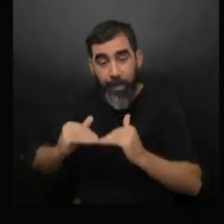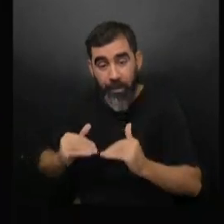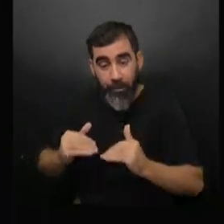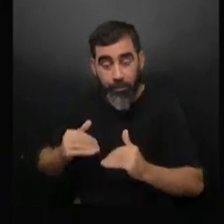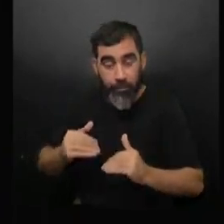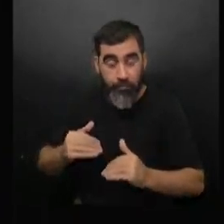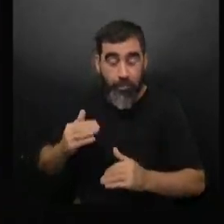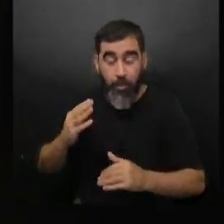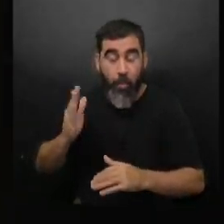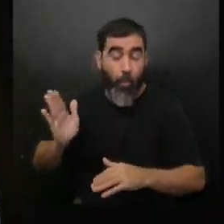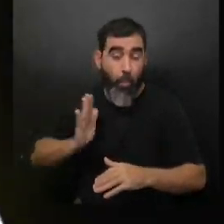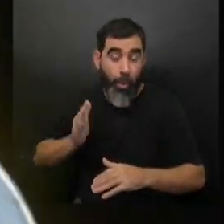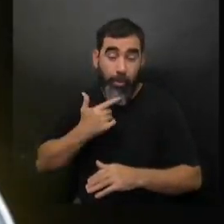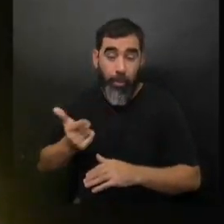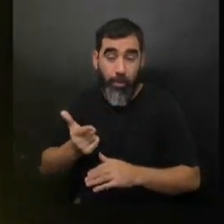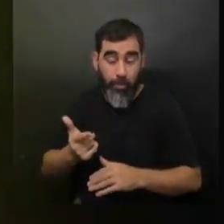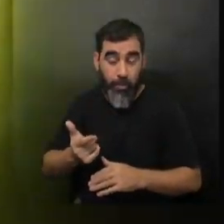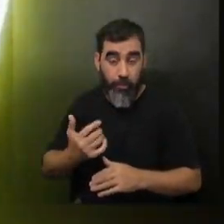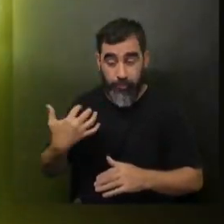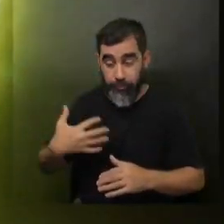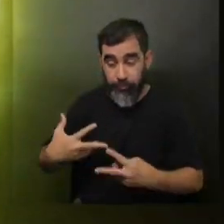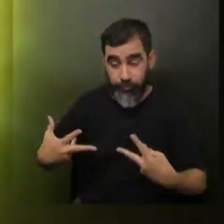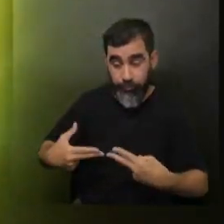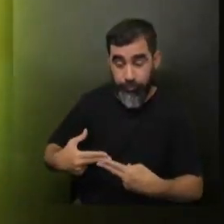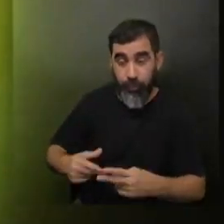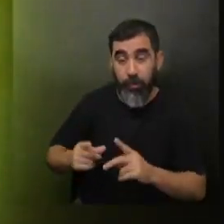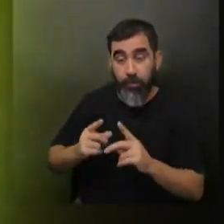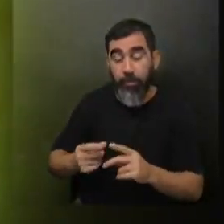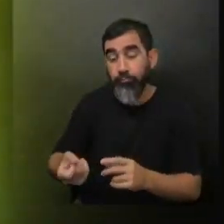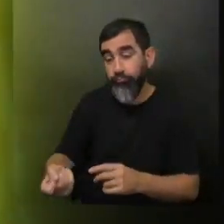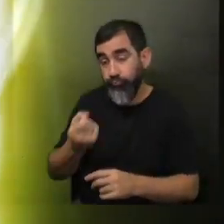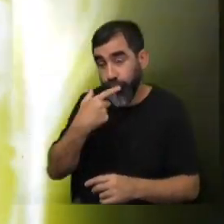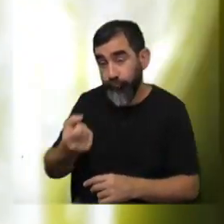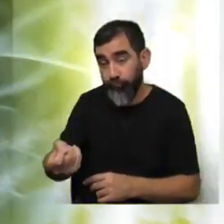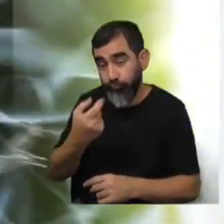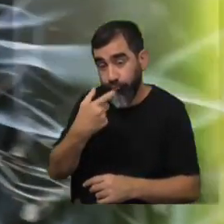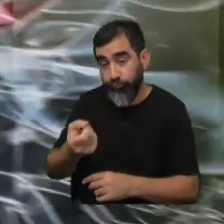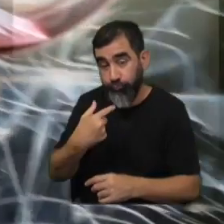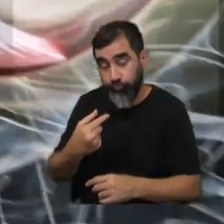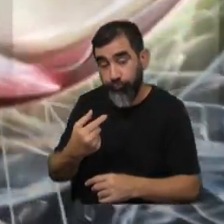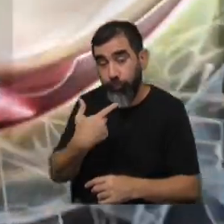menopausia. También el tomar fármacos